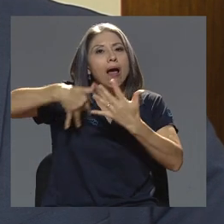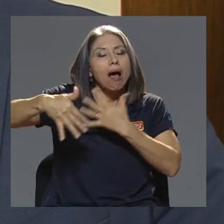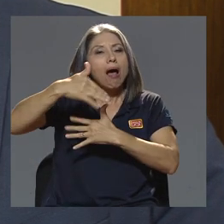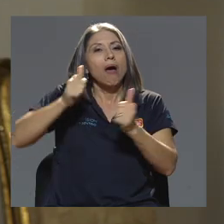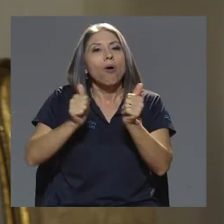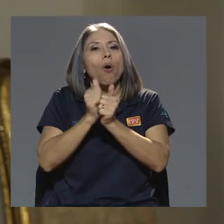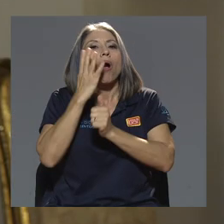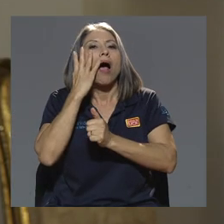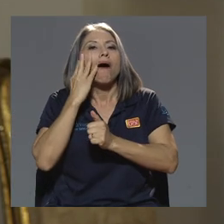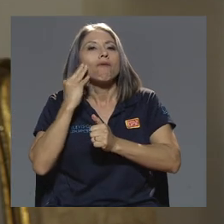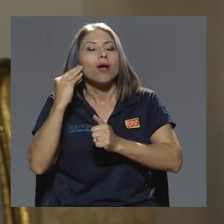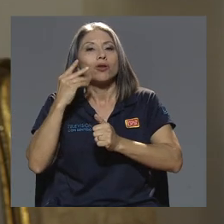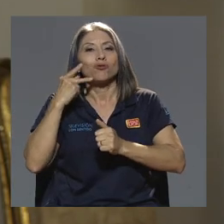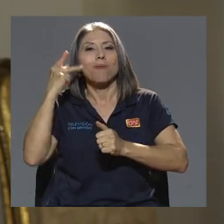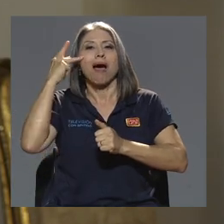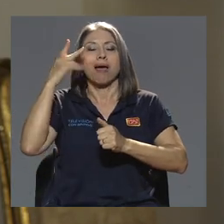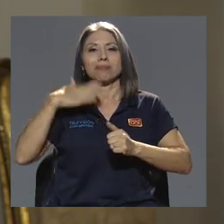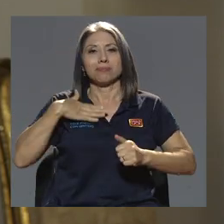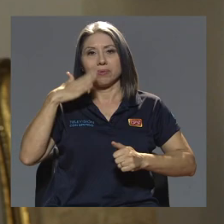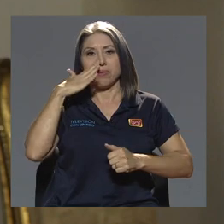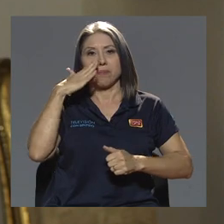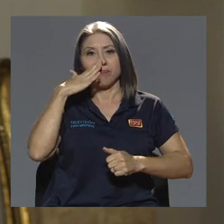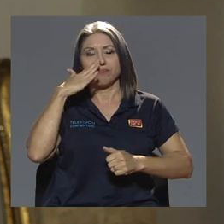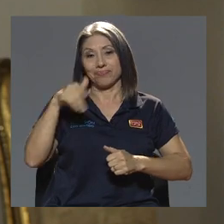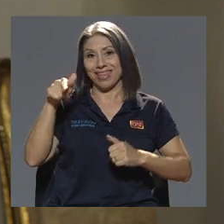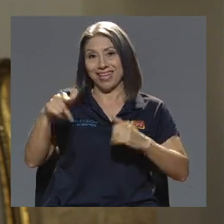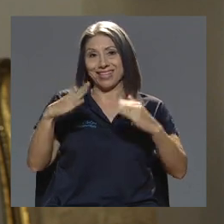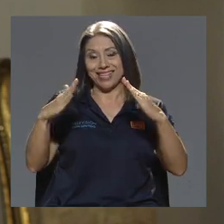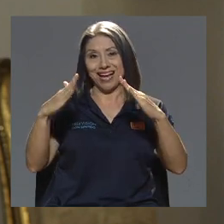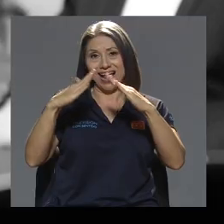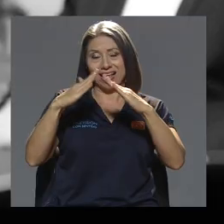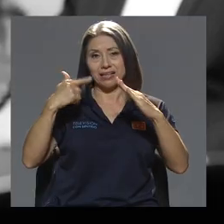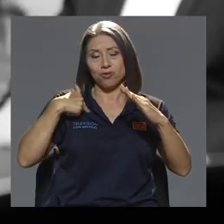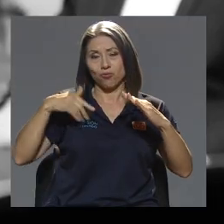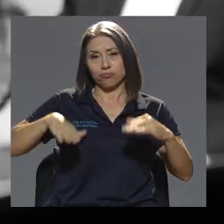maternos. Una casa en la que crecí